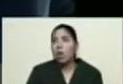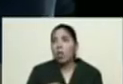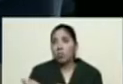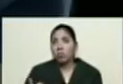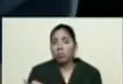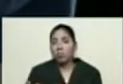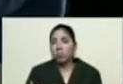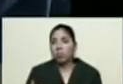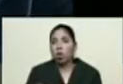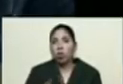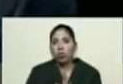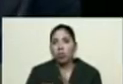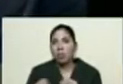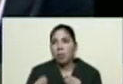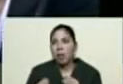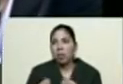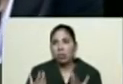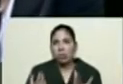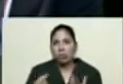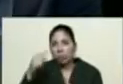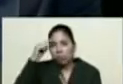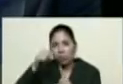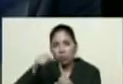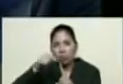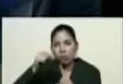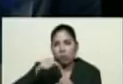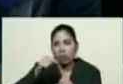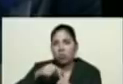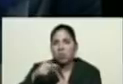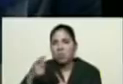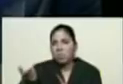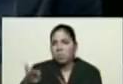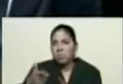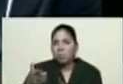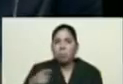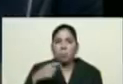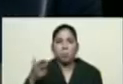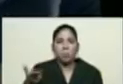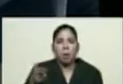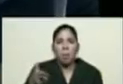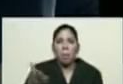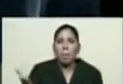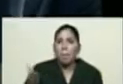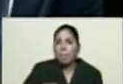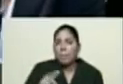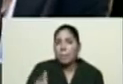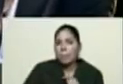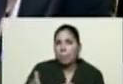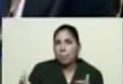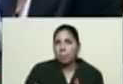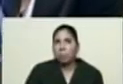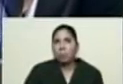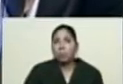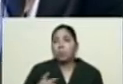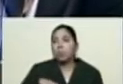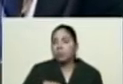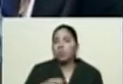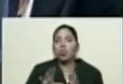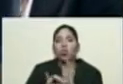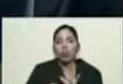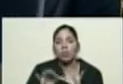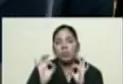fuego, para su violencia. Siguieron matando gente. Y el presidente Maduro nos decía: con la constituyente viene la